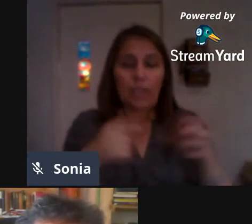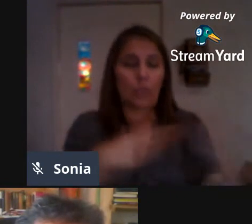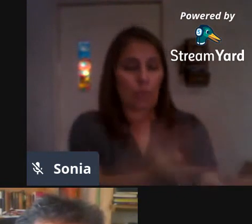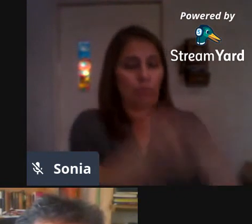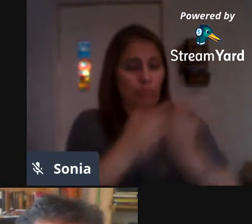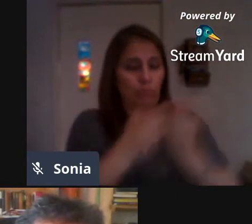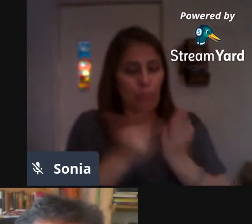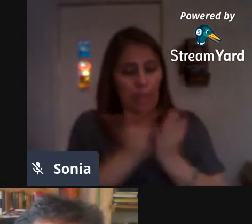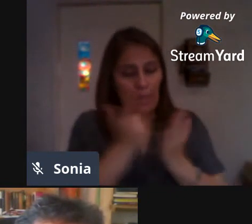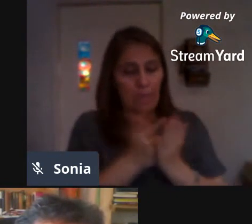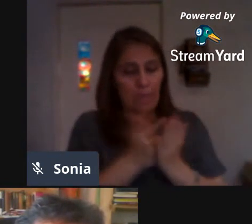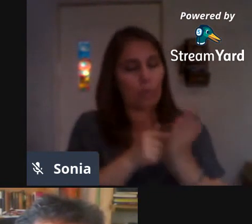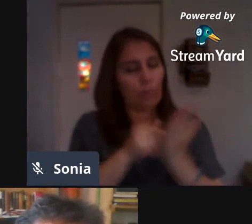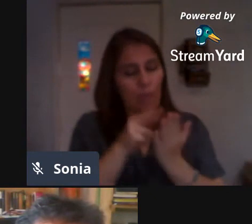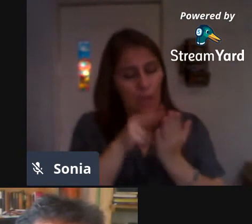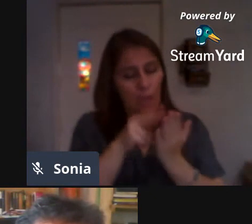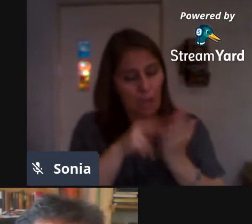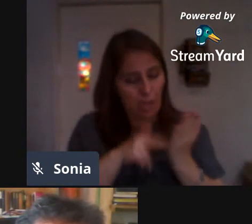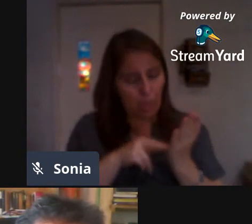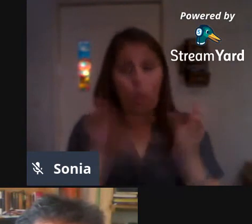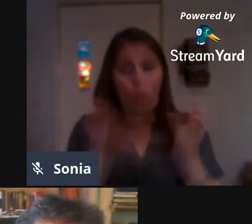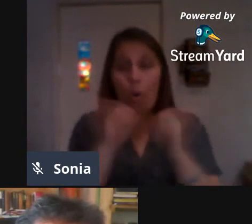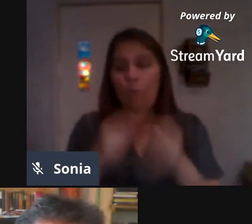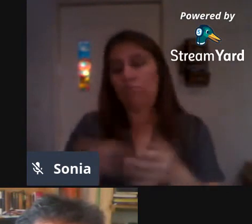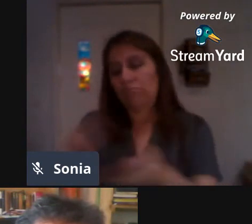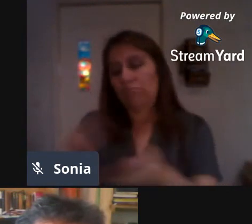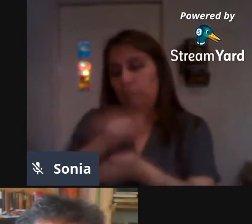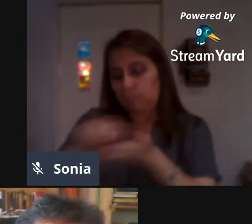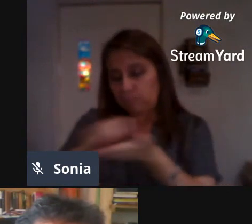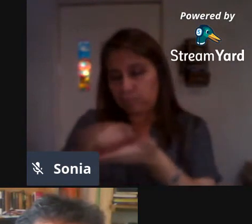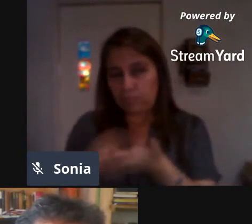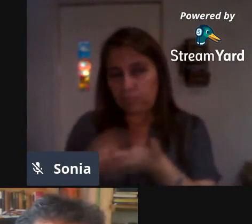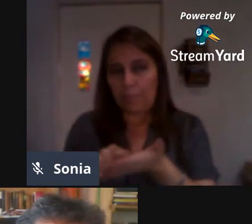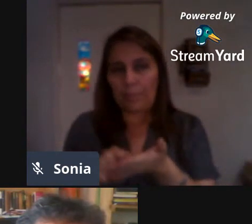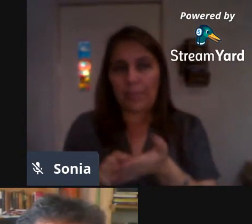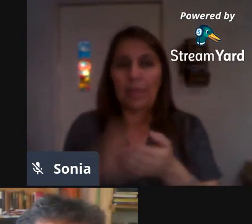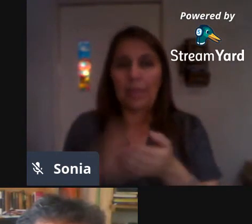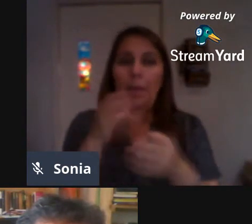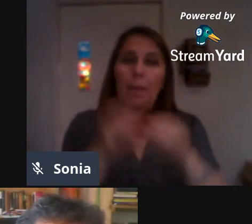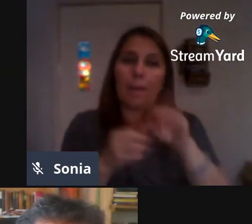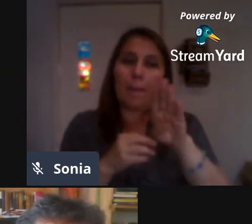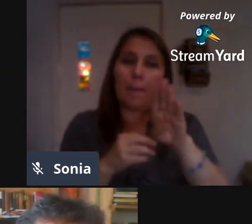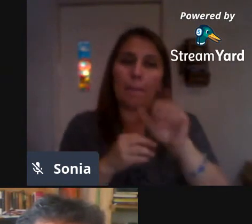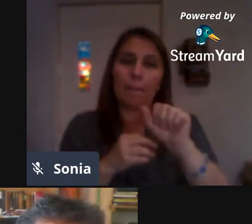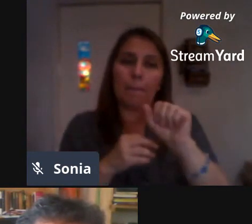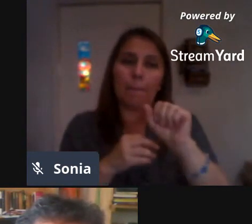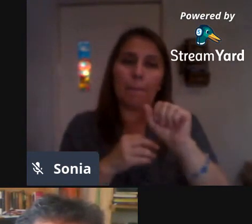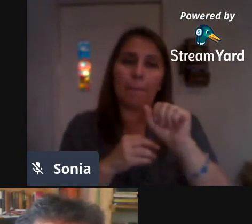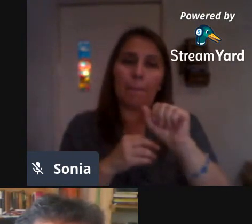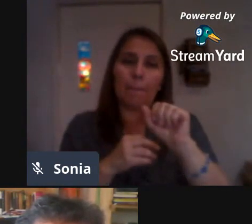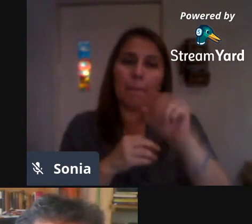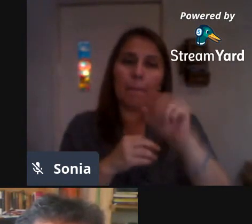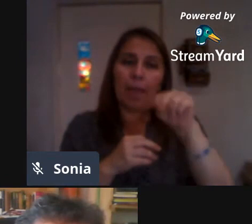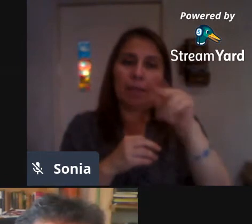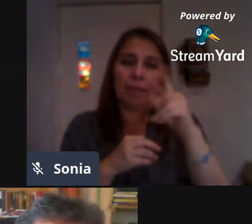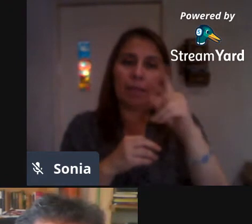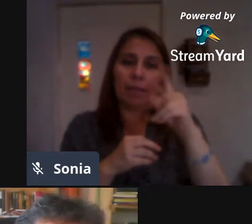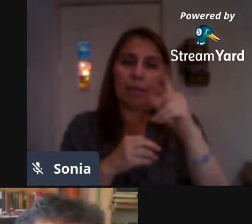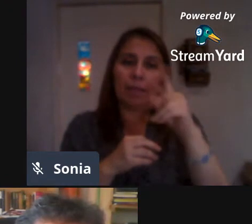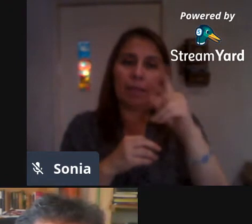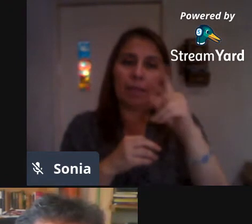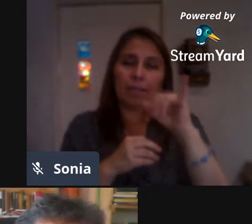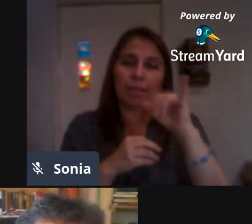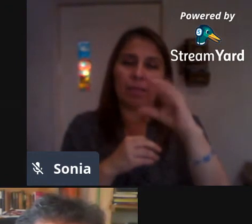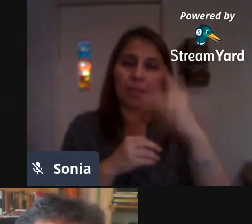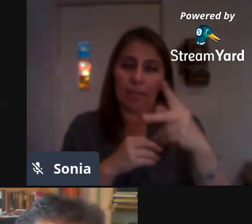siempre como nos deseaba casting siempre esa conciencia nuestra se ubica en la relación con nosotros en